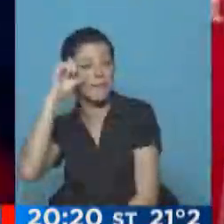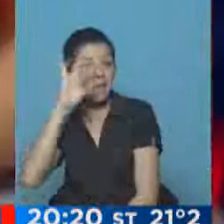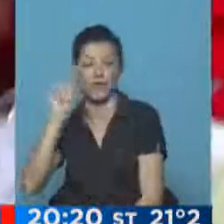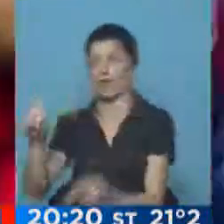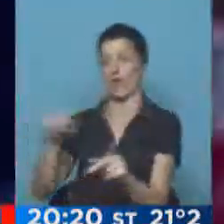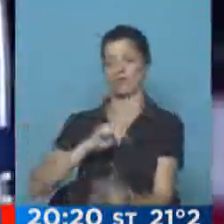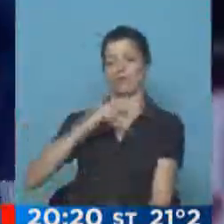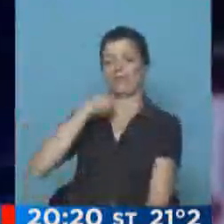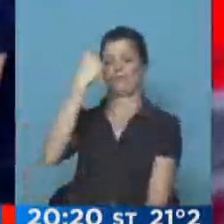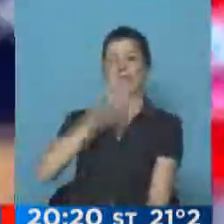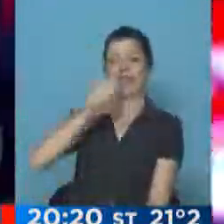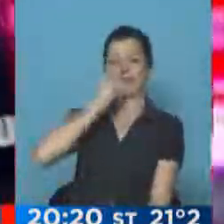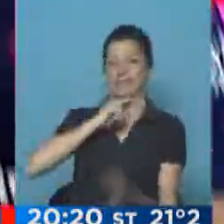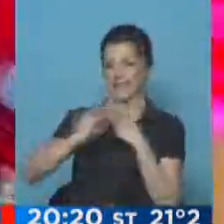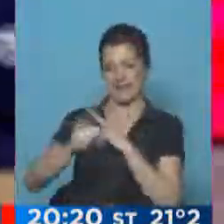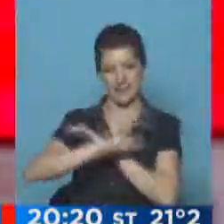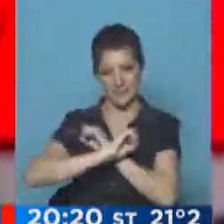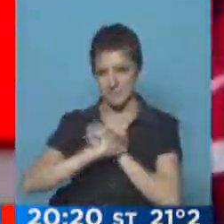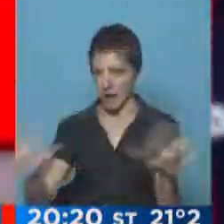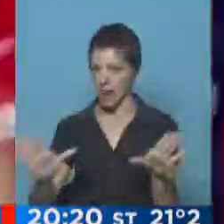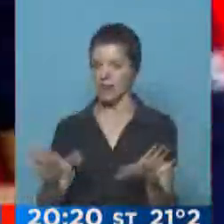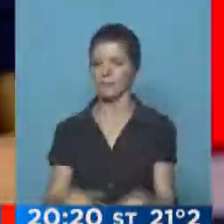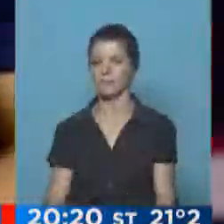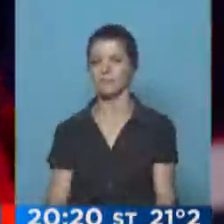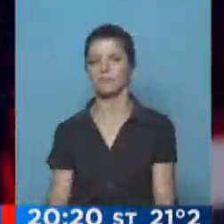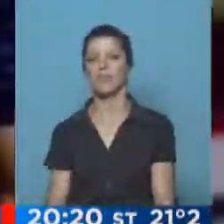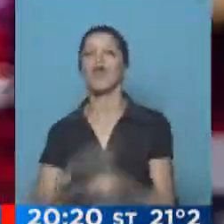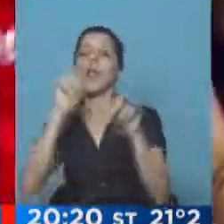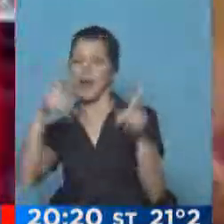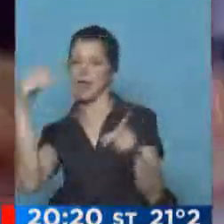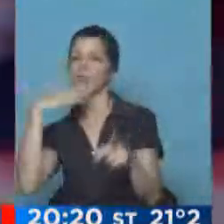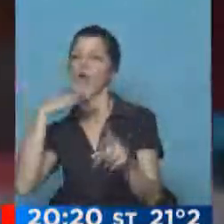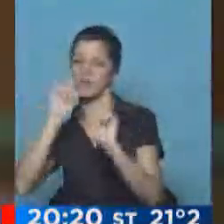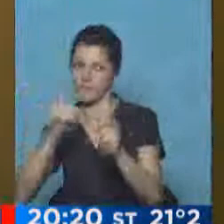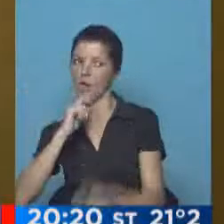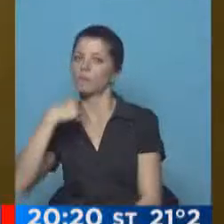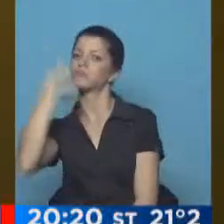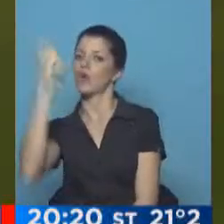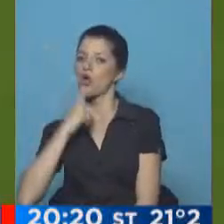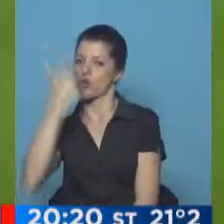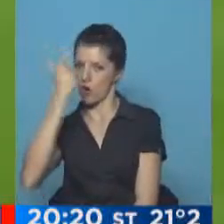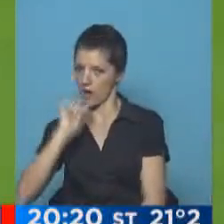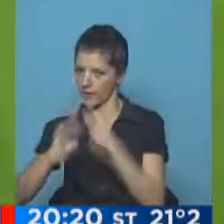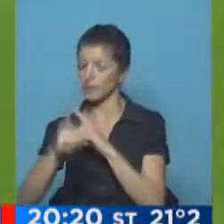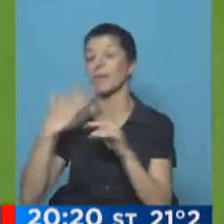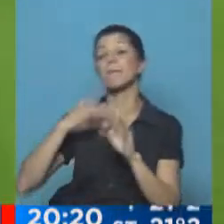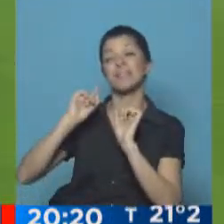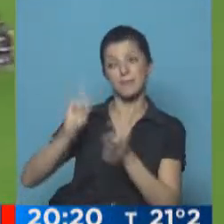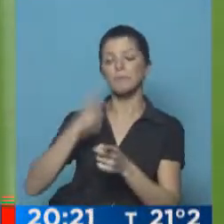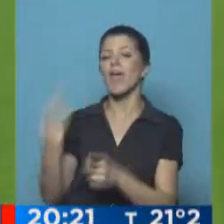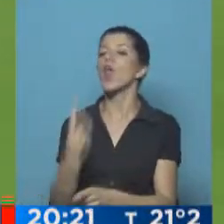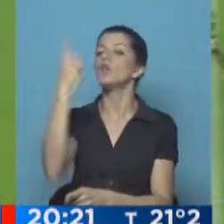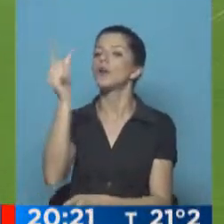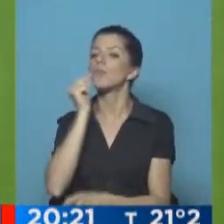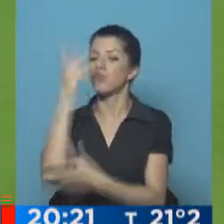Bufa, pero se te fue la pierna. La de Herbes también era roja directa, Pablo. Sí, señor, y para fue mí zona también. Amarilla, El único error para mí de Herrera,